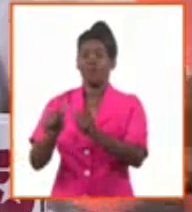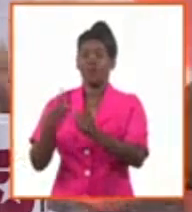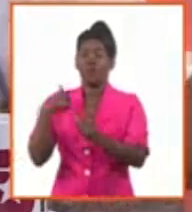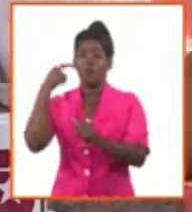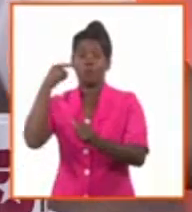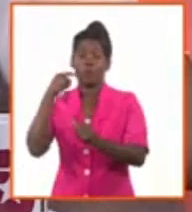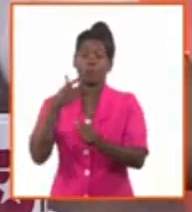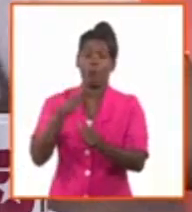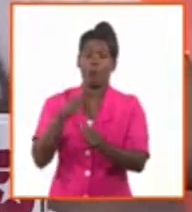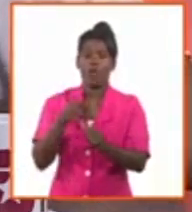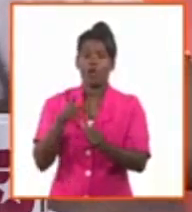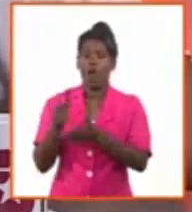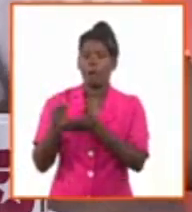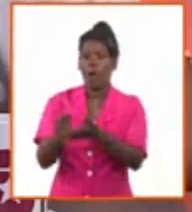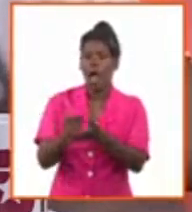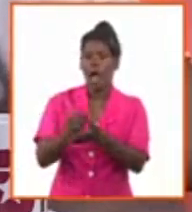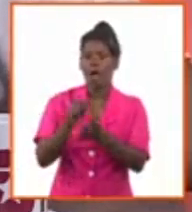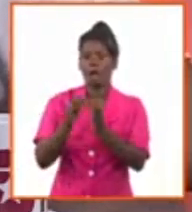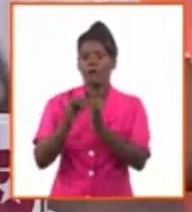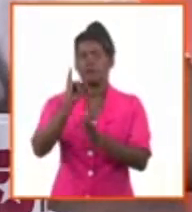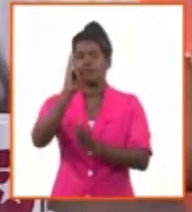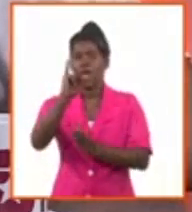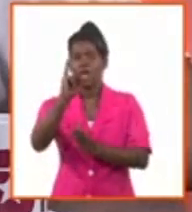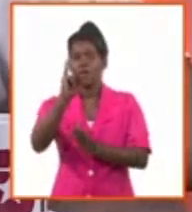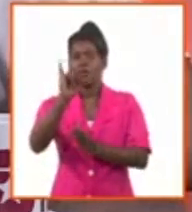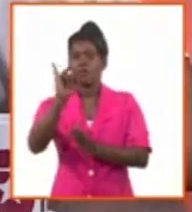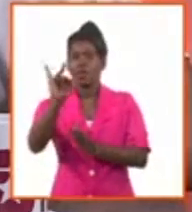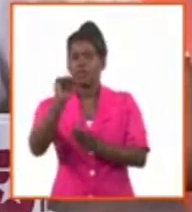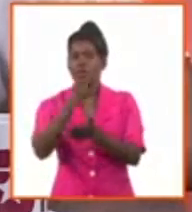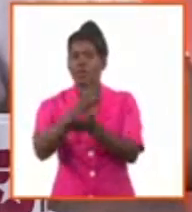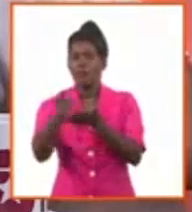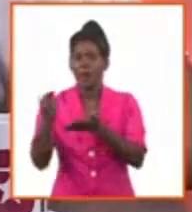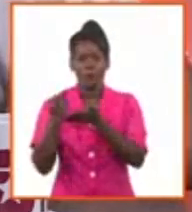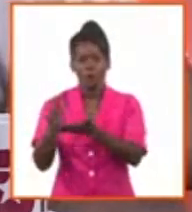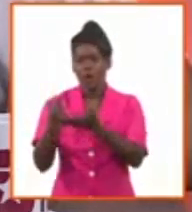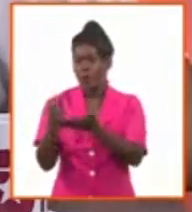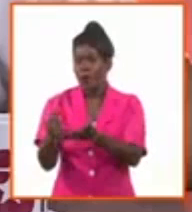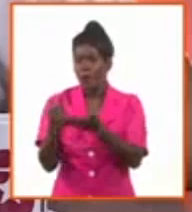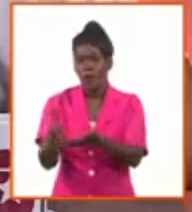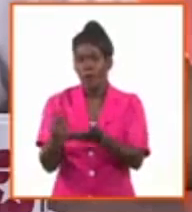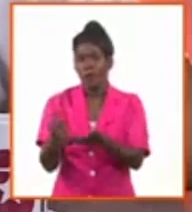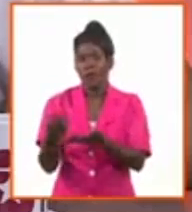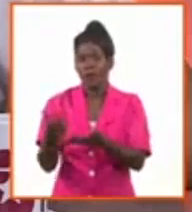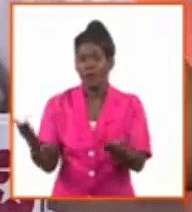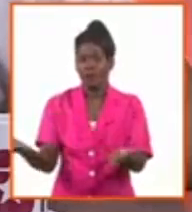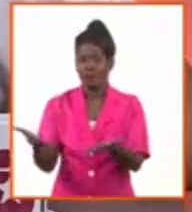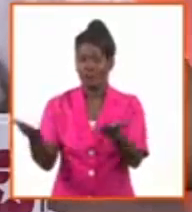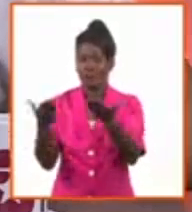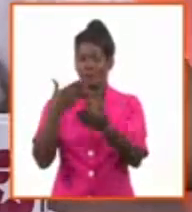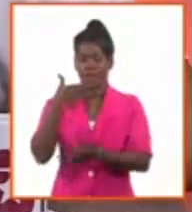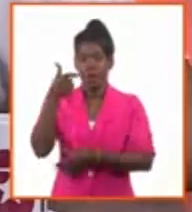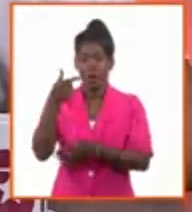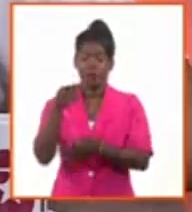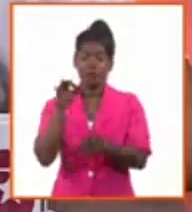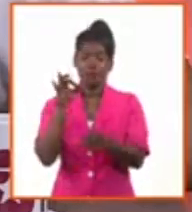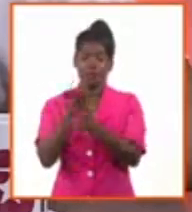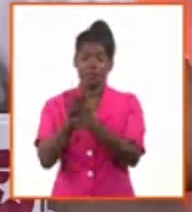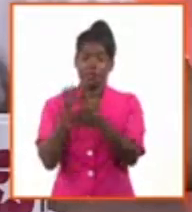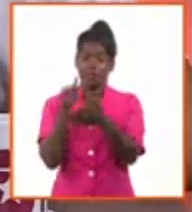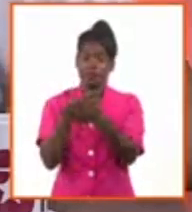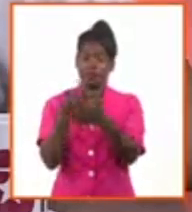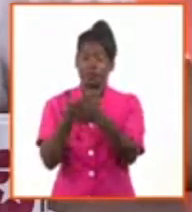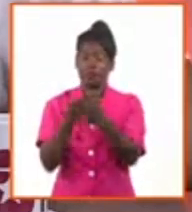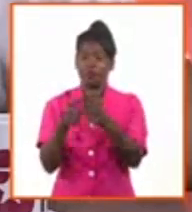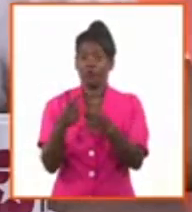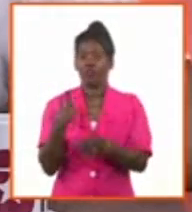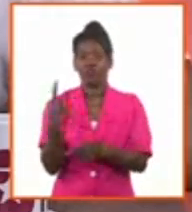10 semanas, qué puedo hacer para ayudar a transformar algo que esté ocurriendo mal? Y a partir de ahí también